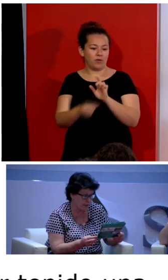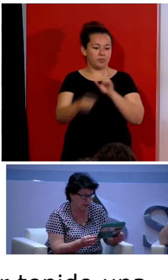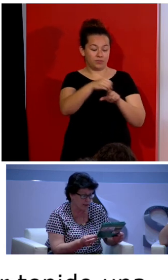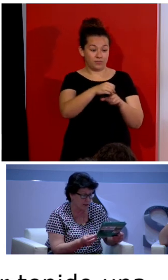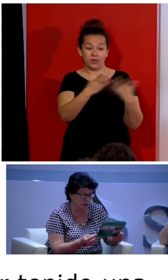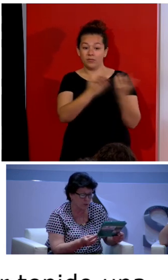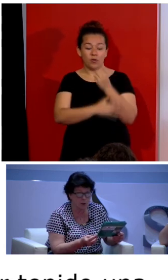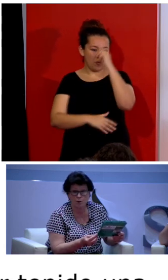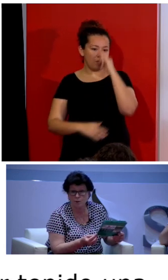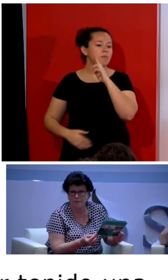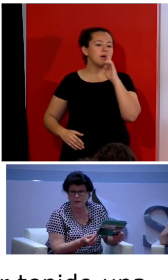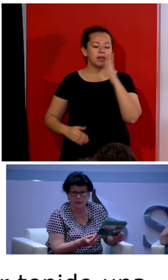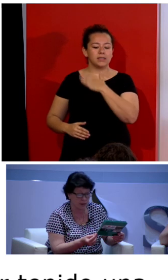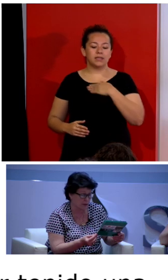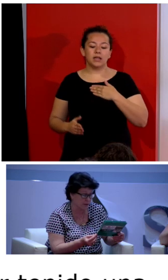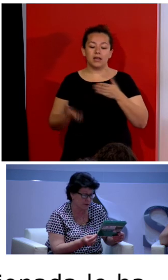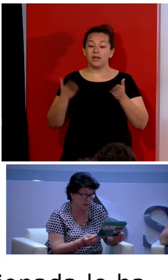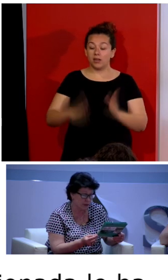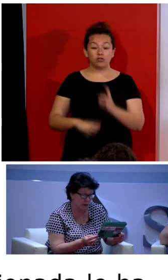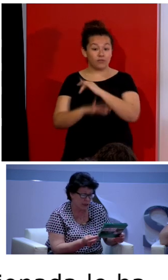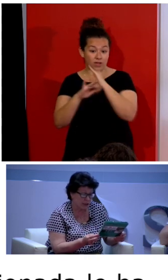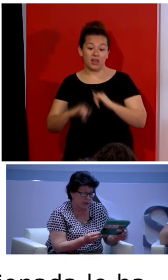Todos los padres quieren que sus hijos sean felices,